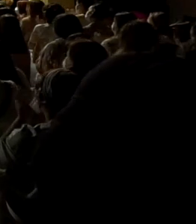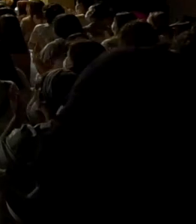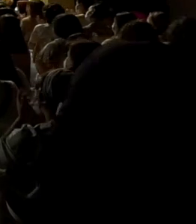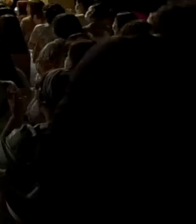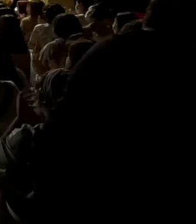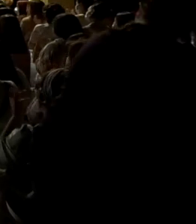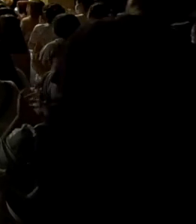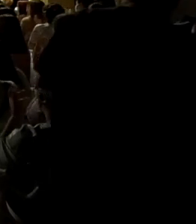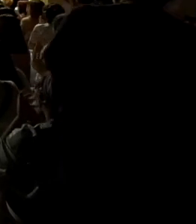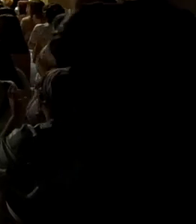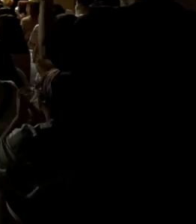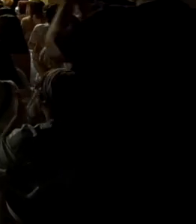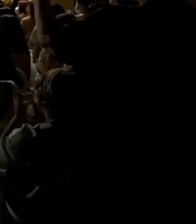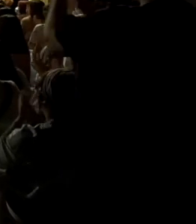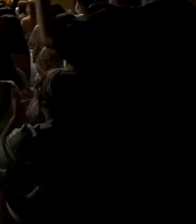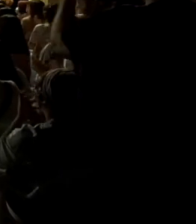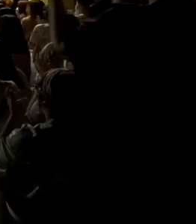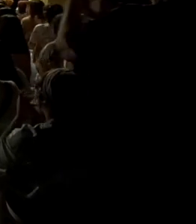gracias. Gracias.